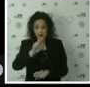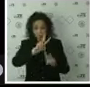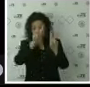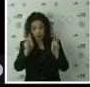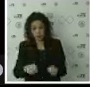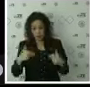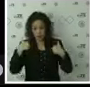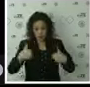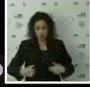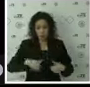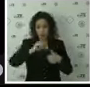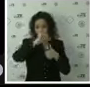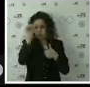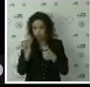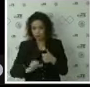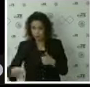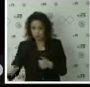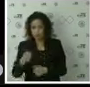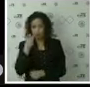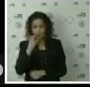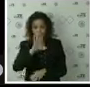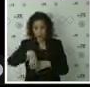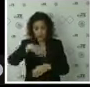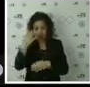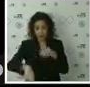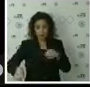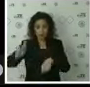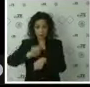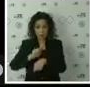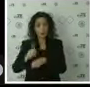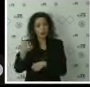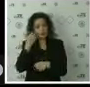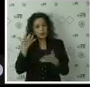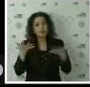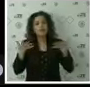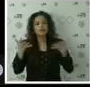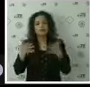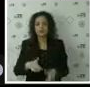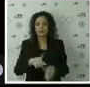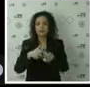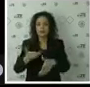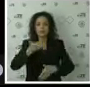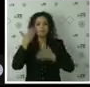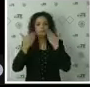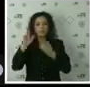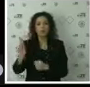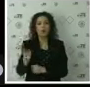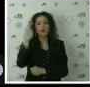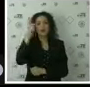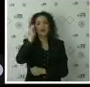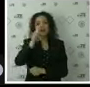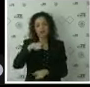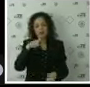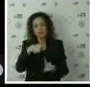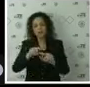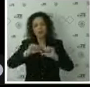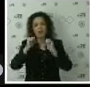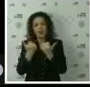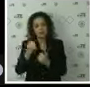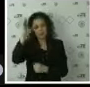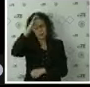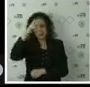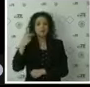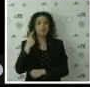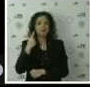y artes, por lo que una vez concluida la preparatoria desea continuar sus estudios profesionales en el área de ciencias políticas y administración